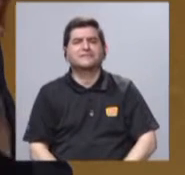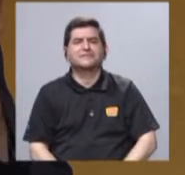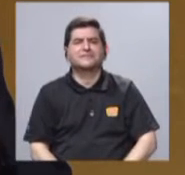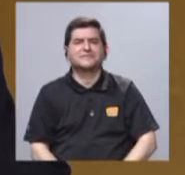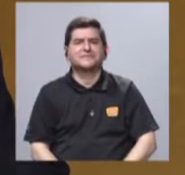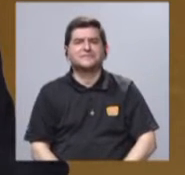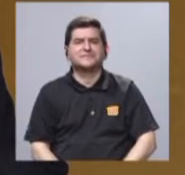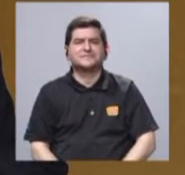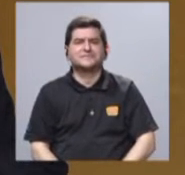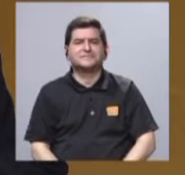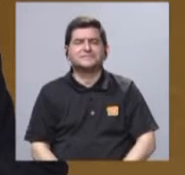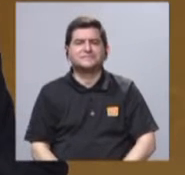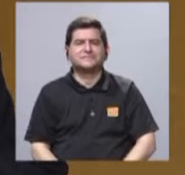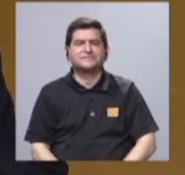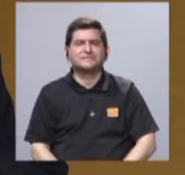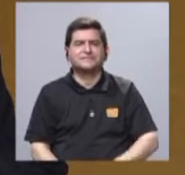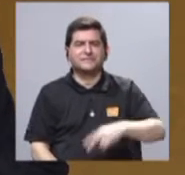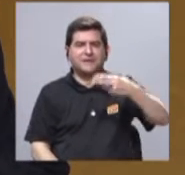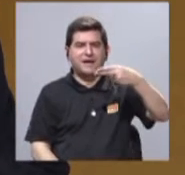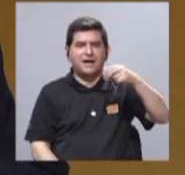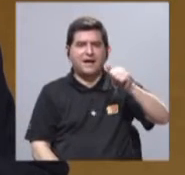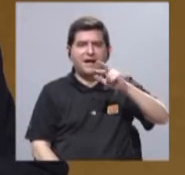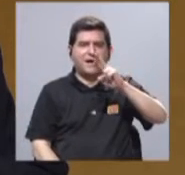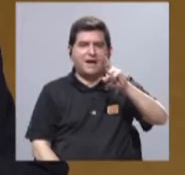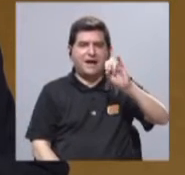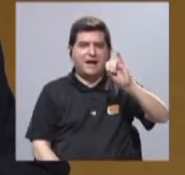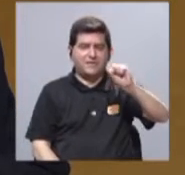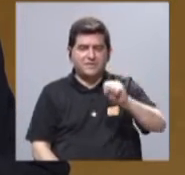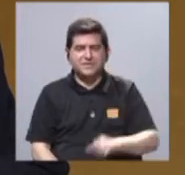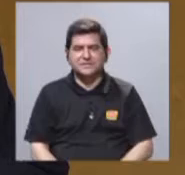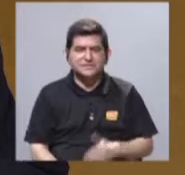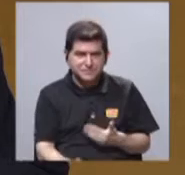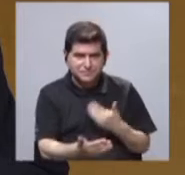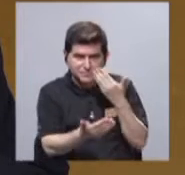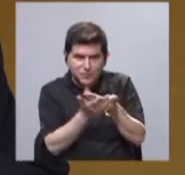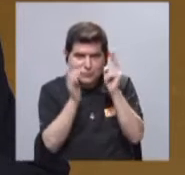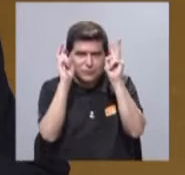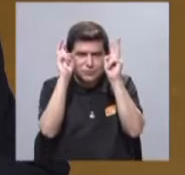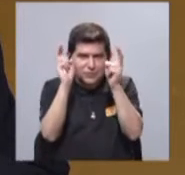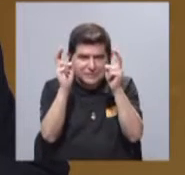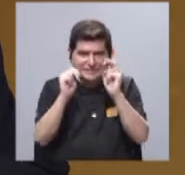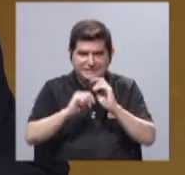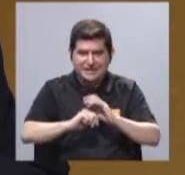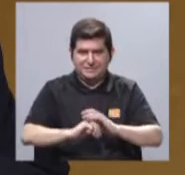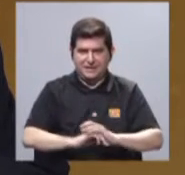una experiencia riquísima para muchos de nosotros y